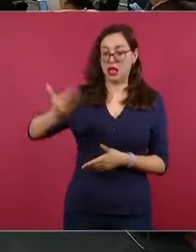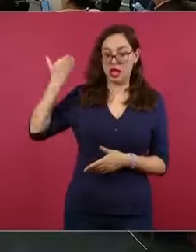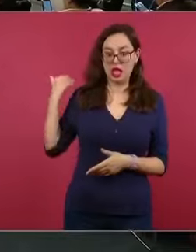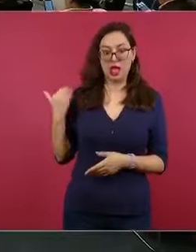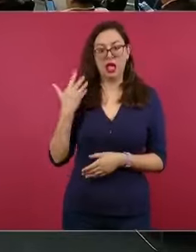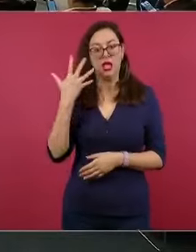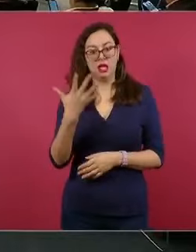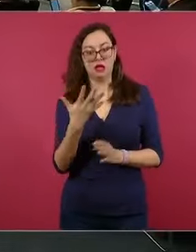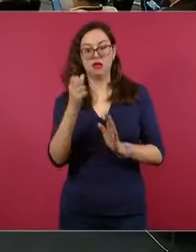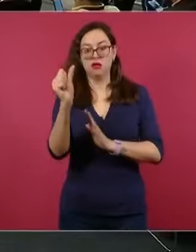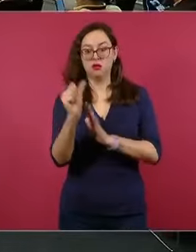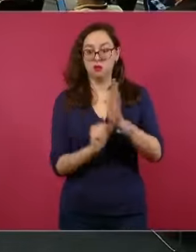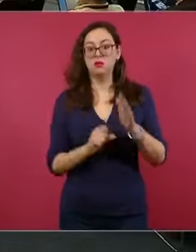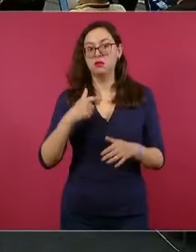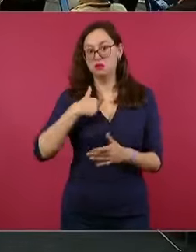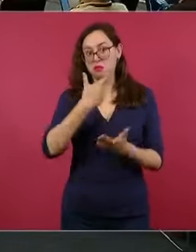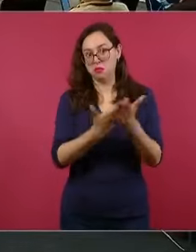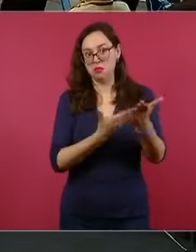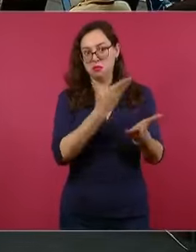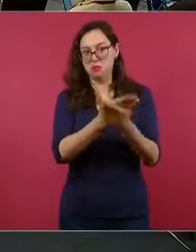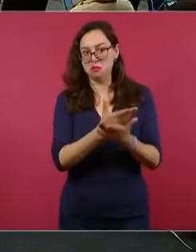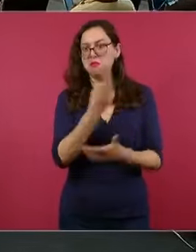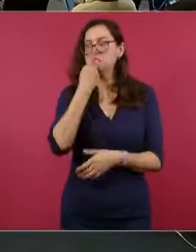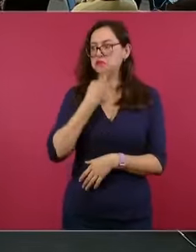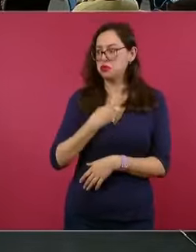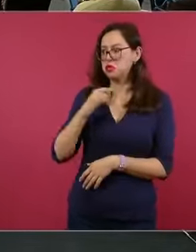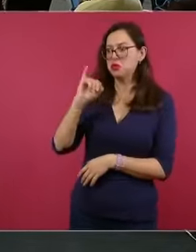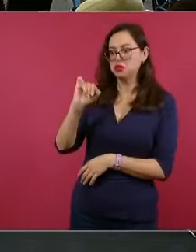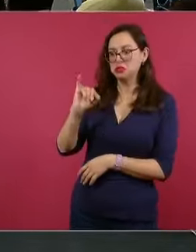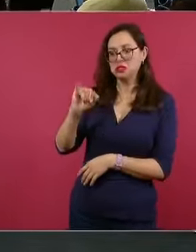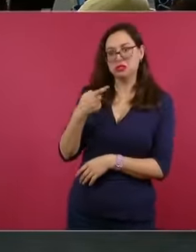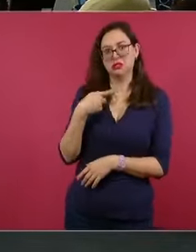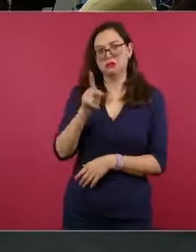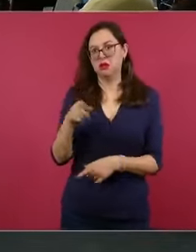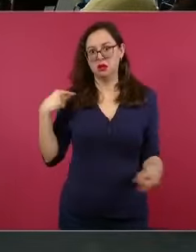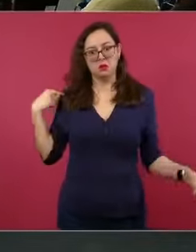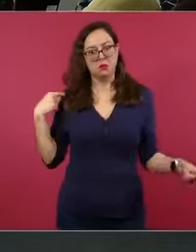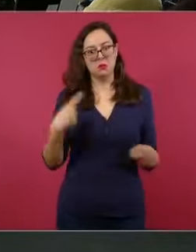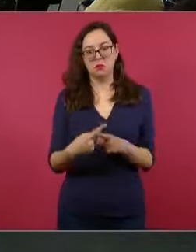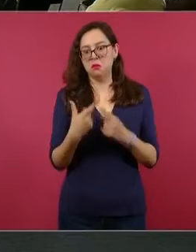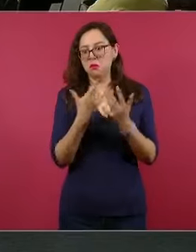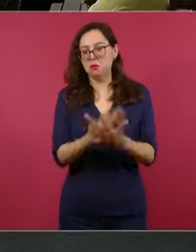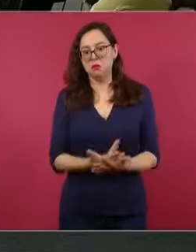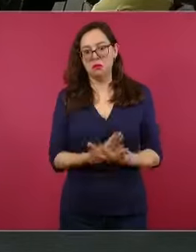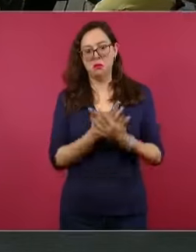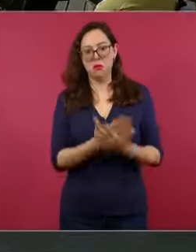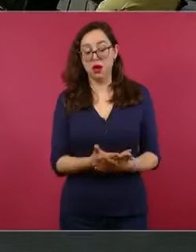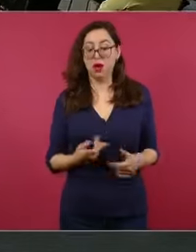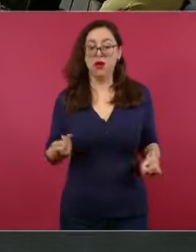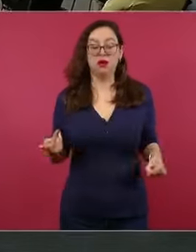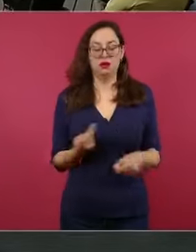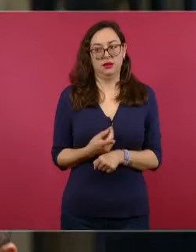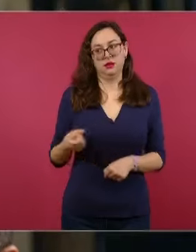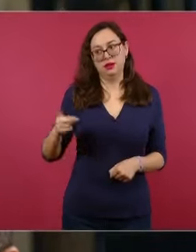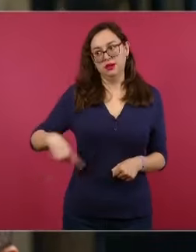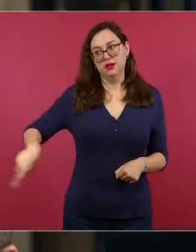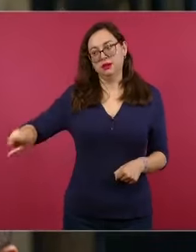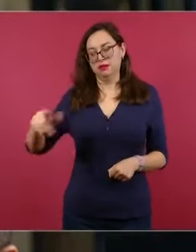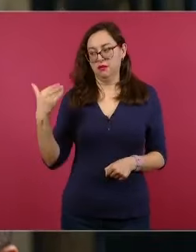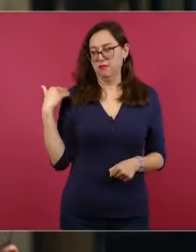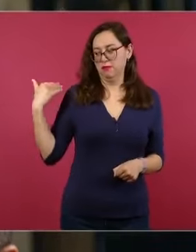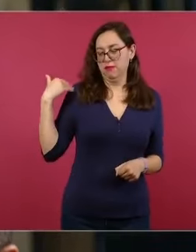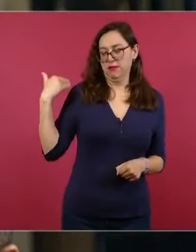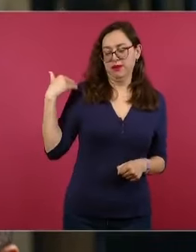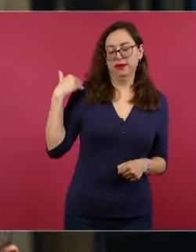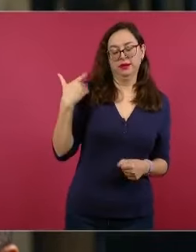estuve aquí que se lo planteé sin embargo no ha habido respuesta y es una petición que específicamente los trabajadores le hacen